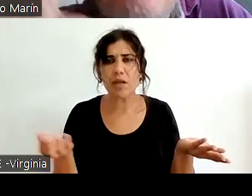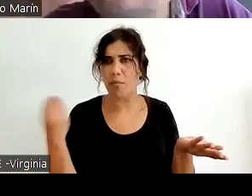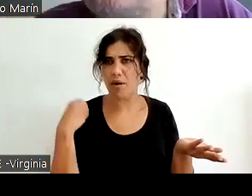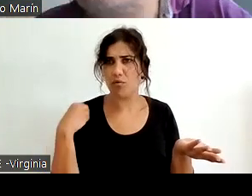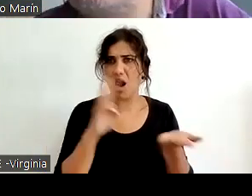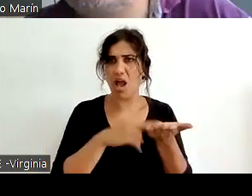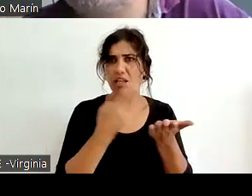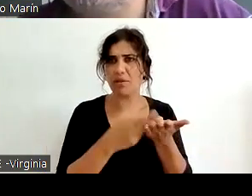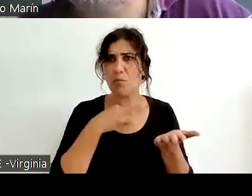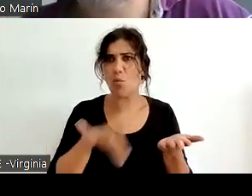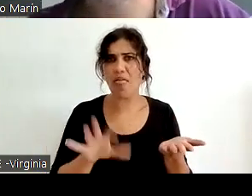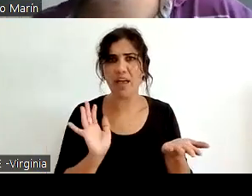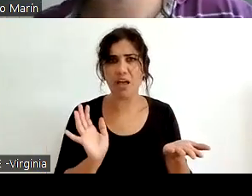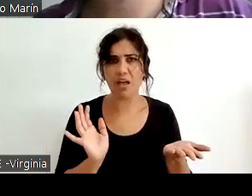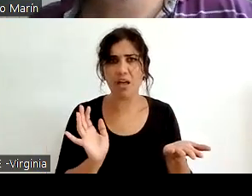No nos comenta nada más.